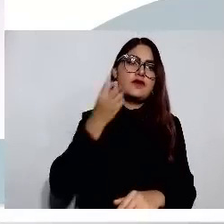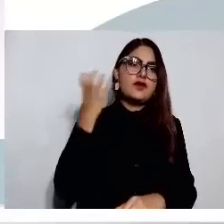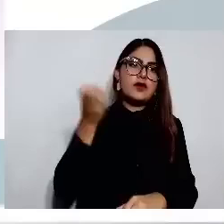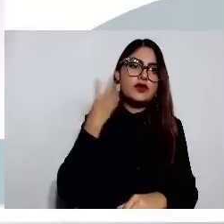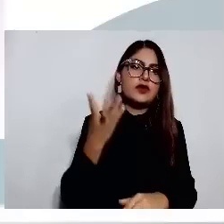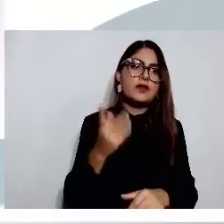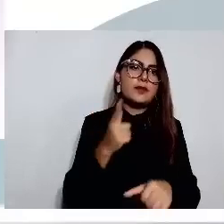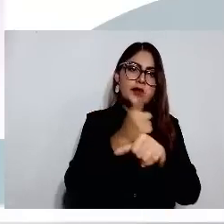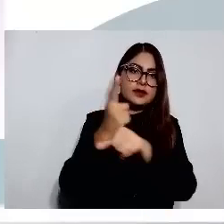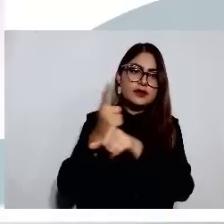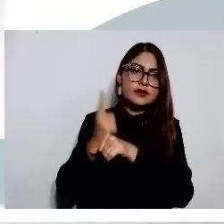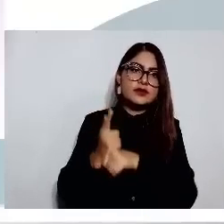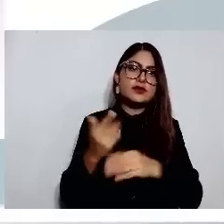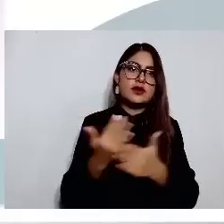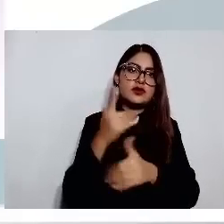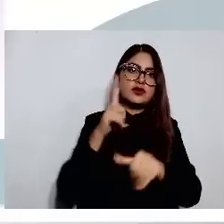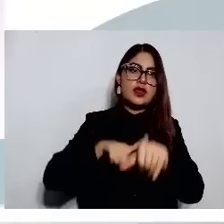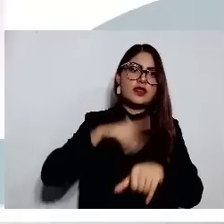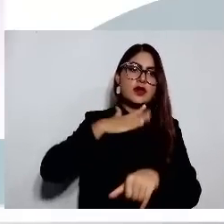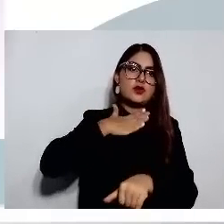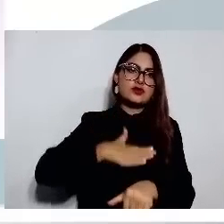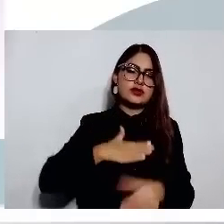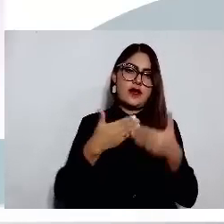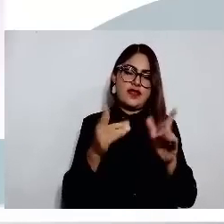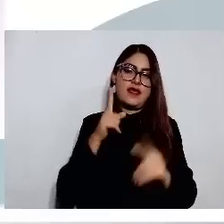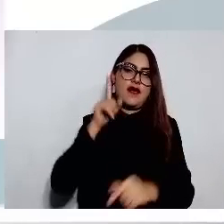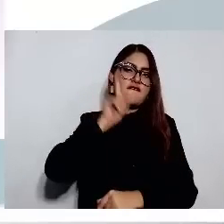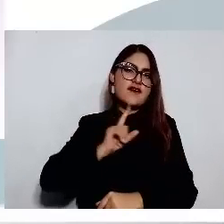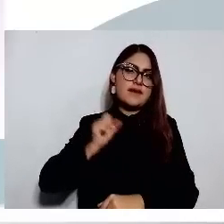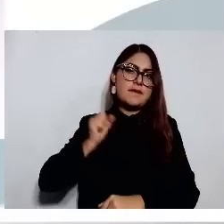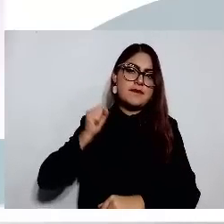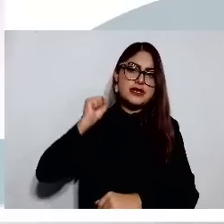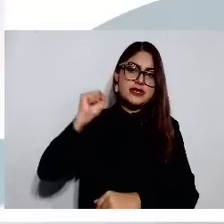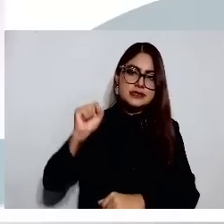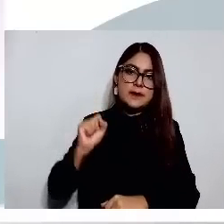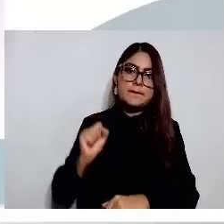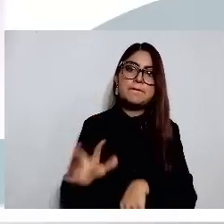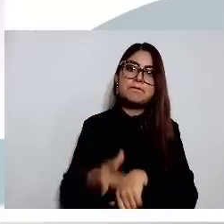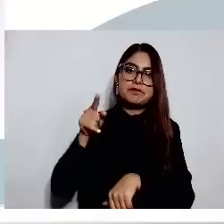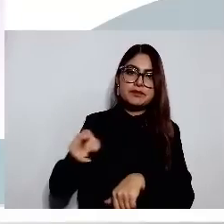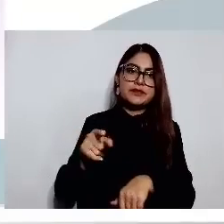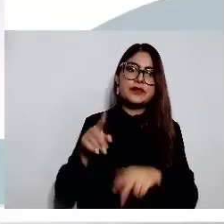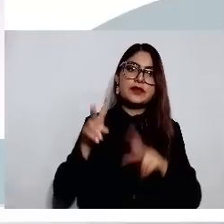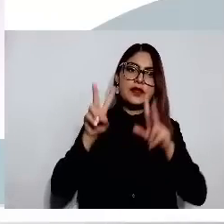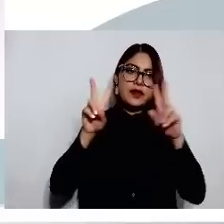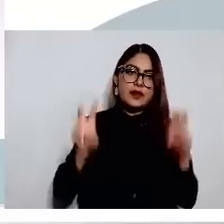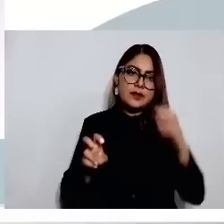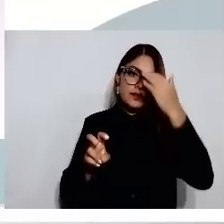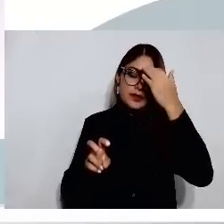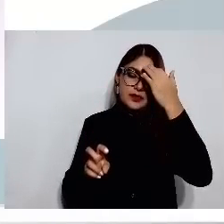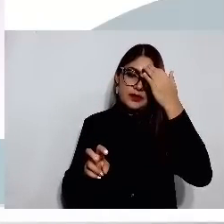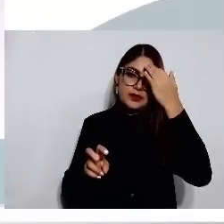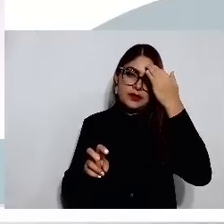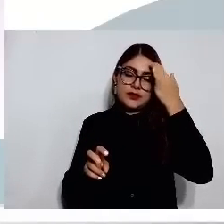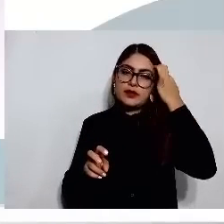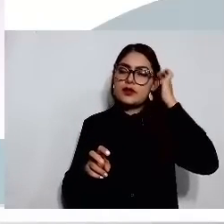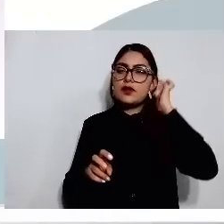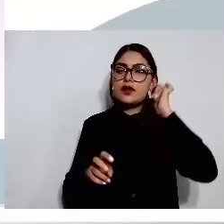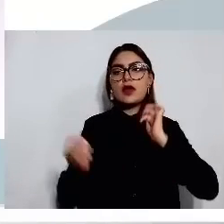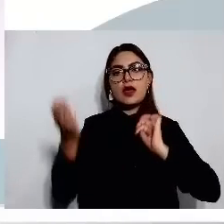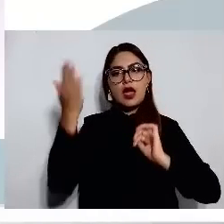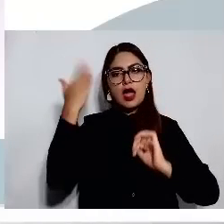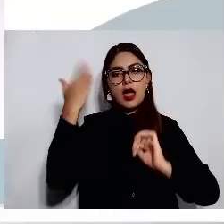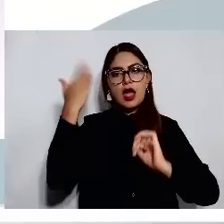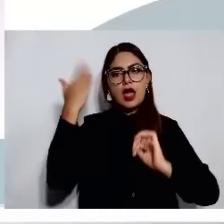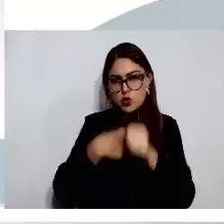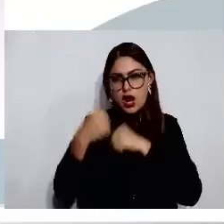Este diagnóstico está enmarcado en el Pacto Nacional por la Justicia Abierta que lanzamos hace un poco más de un año,